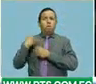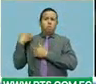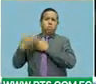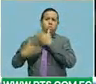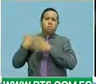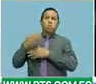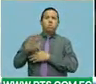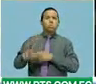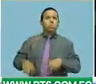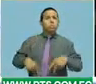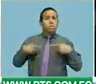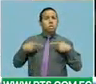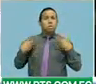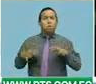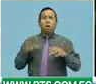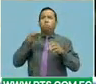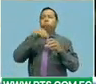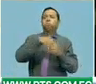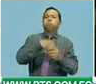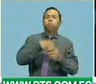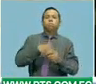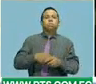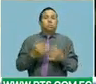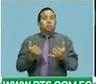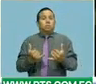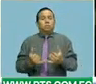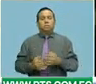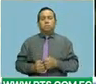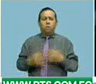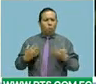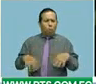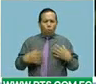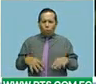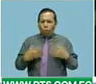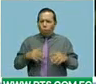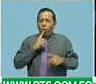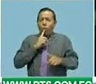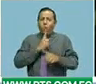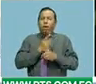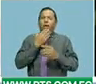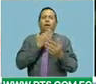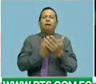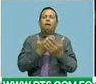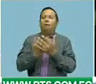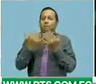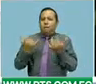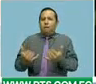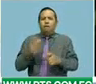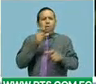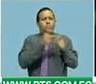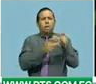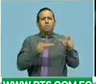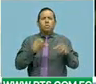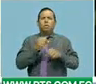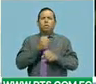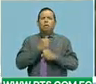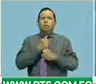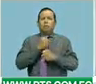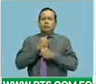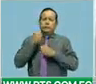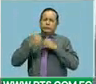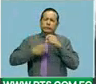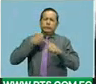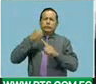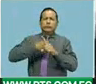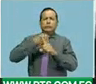que en estos tiempos está reconociendo a los autores, sobre todo los autores vivos.